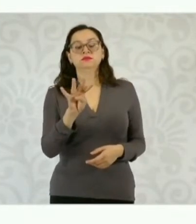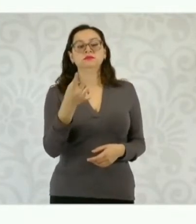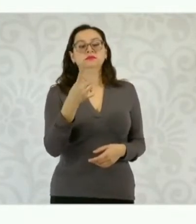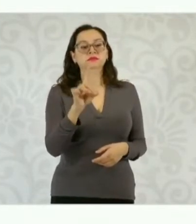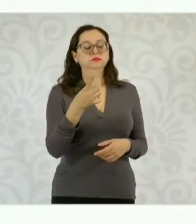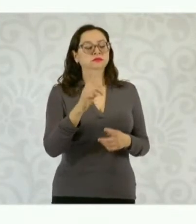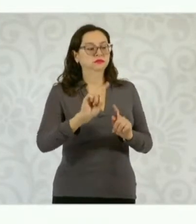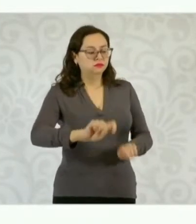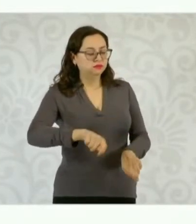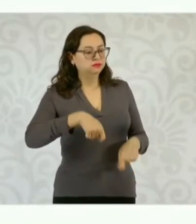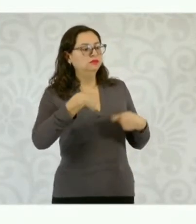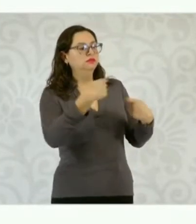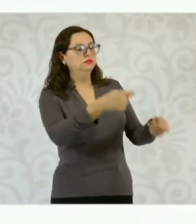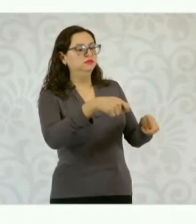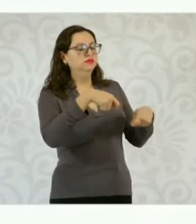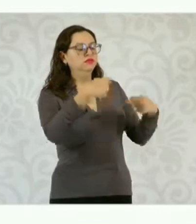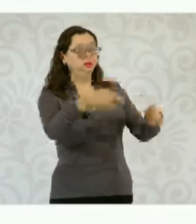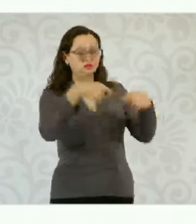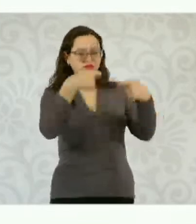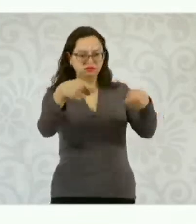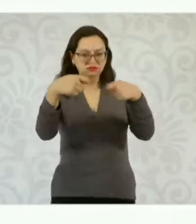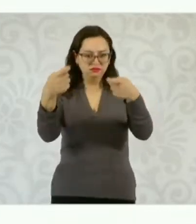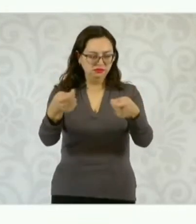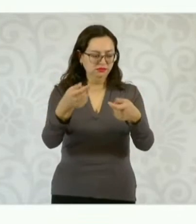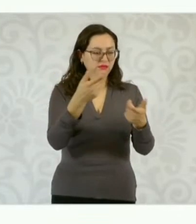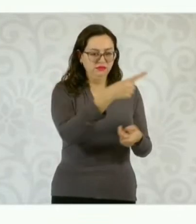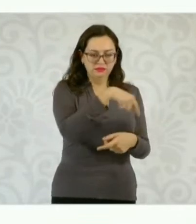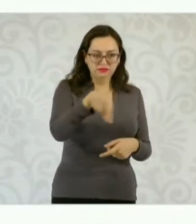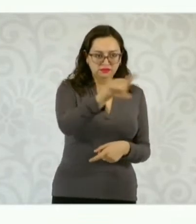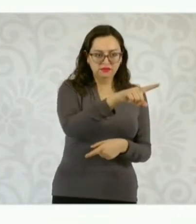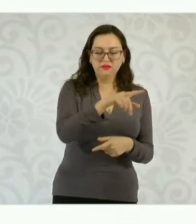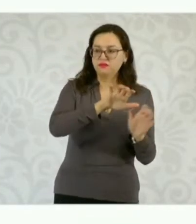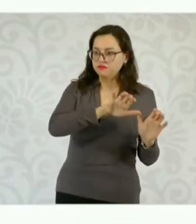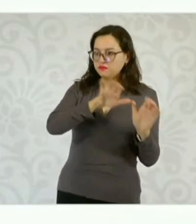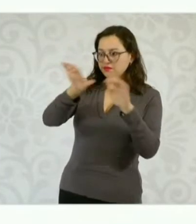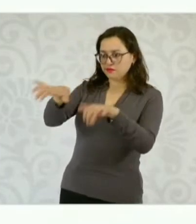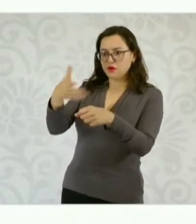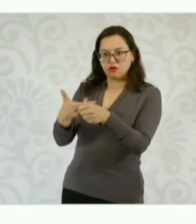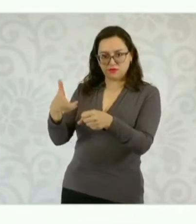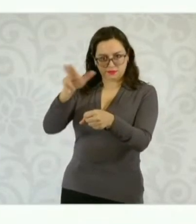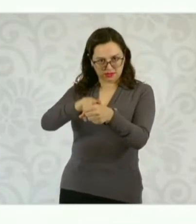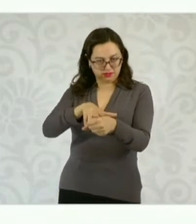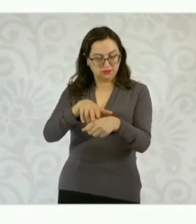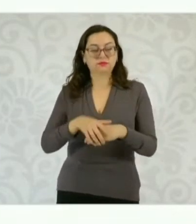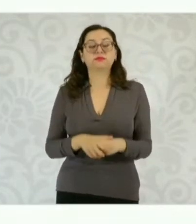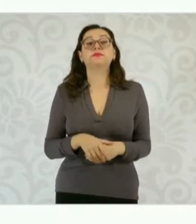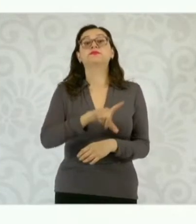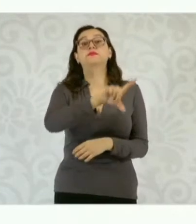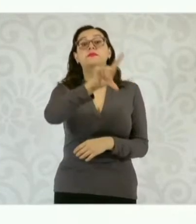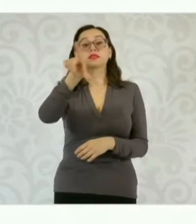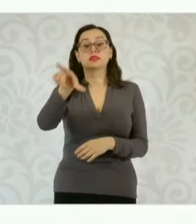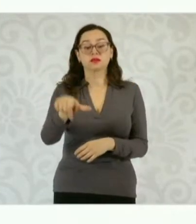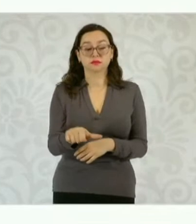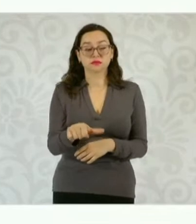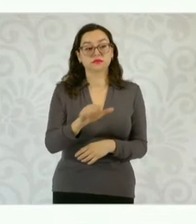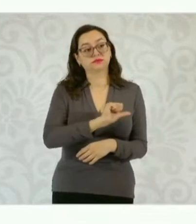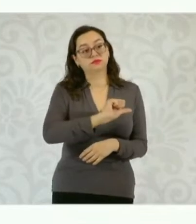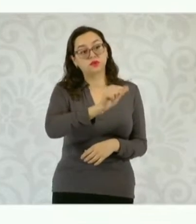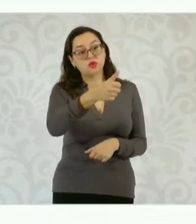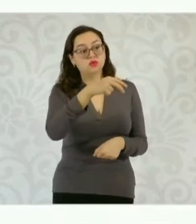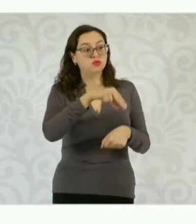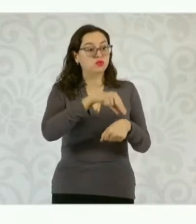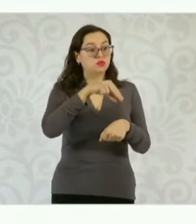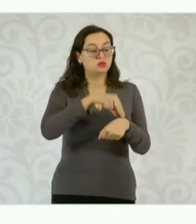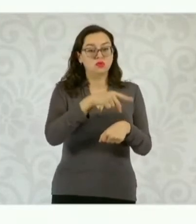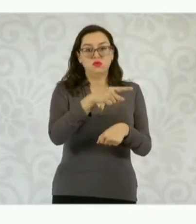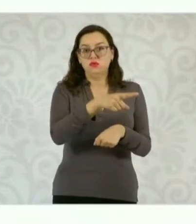primera asignación, es decir, asignan a residentes, a especialidades y a hospitales. Luego, los médicos no asignados, en caso de que